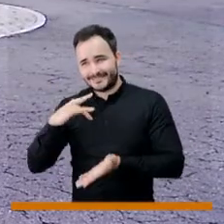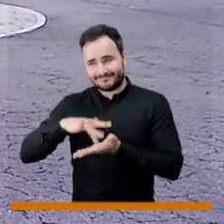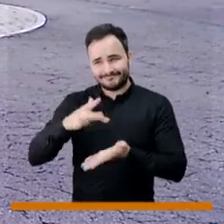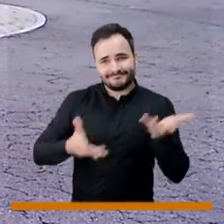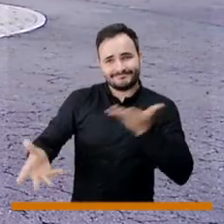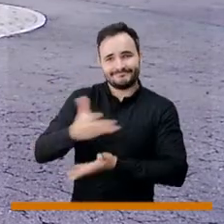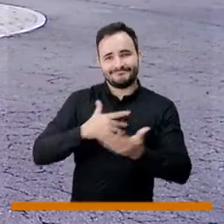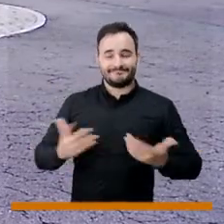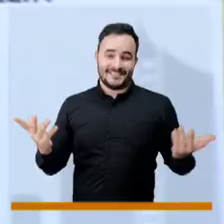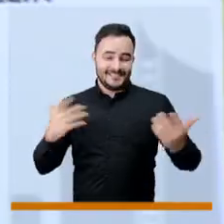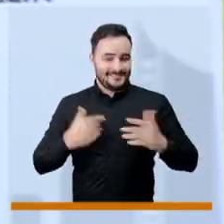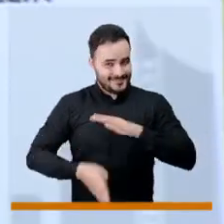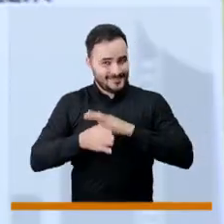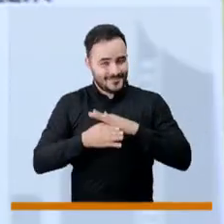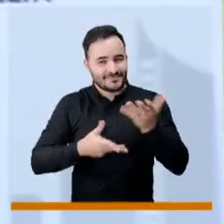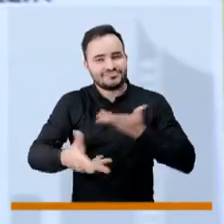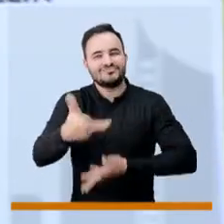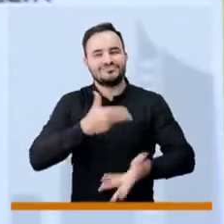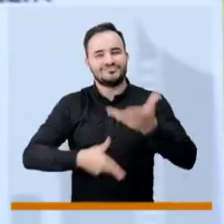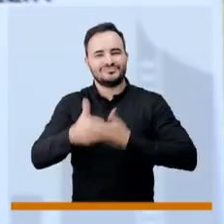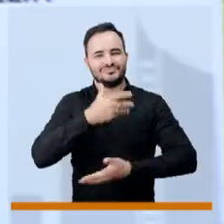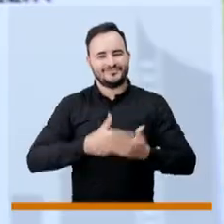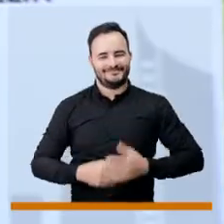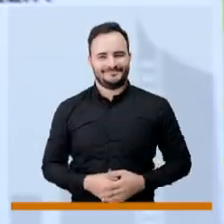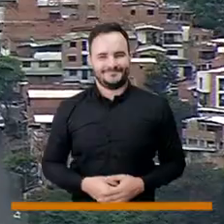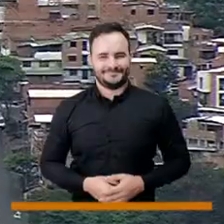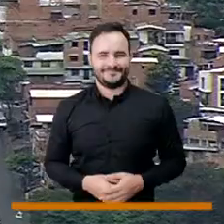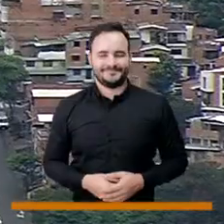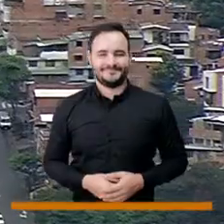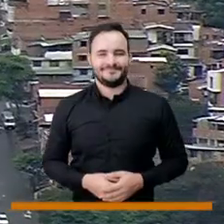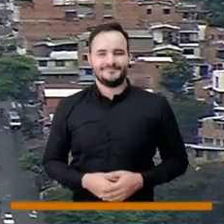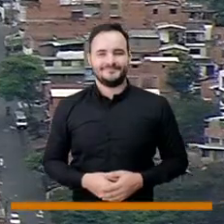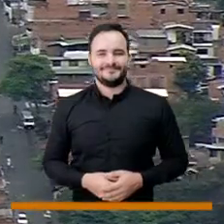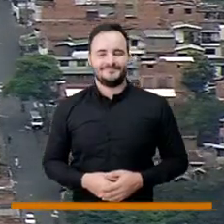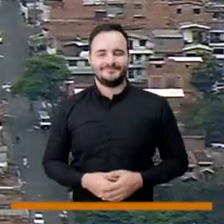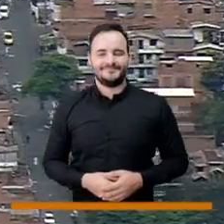de frente a la gente y nosotros continuamos con más de este espacio